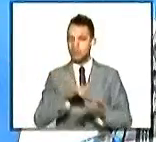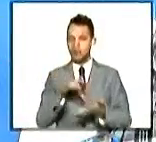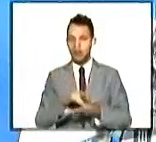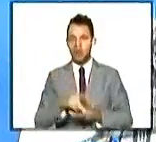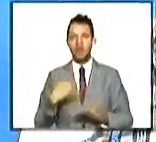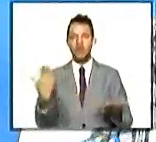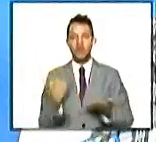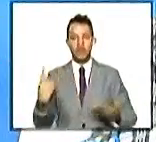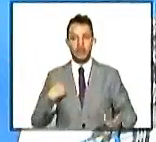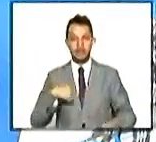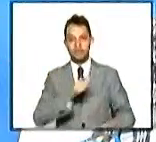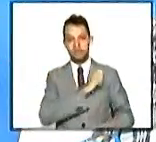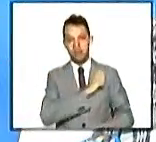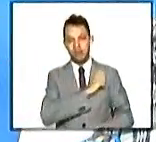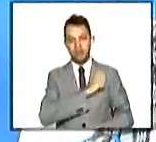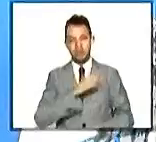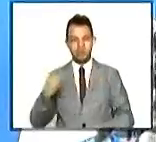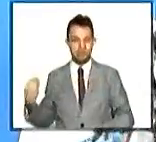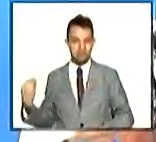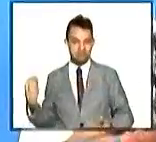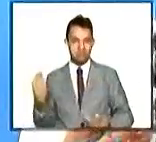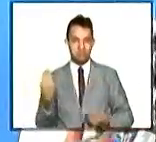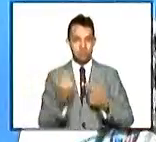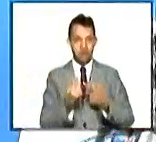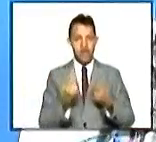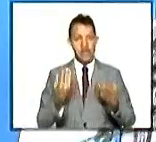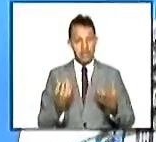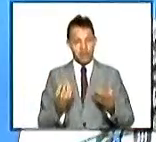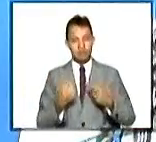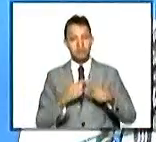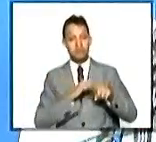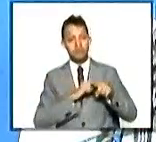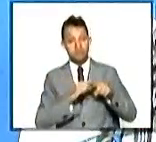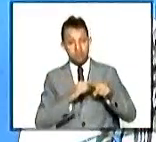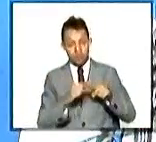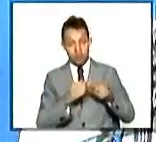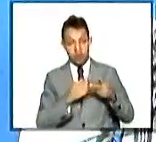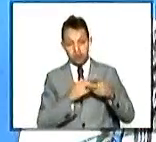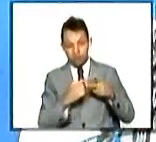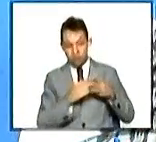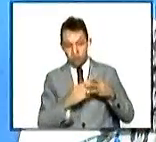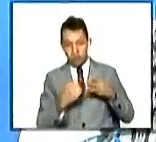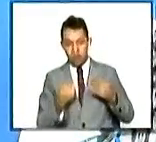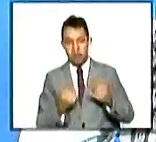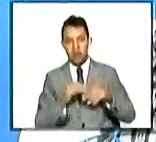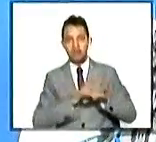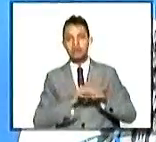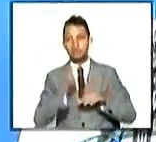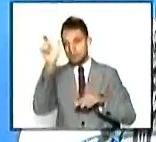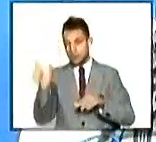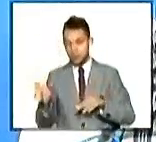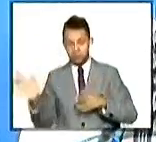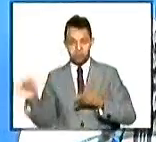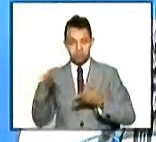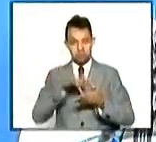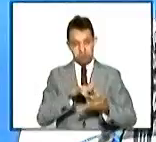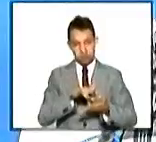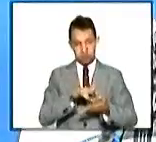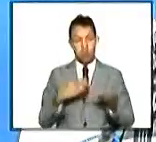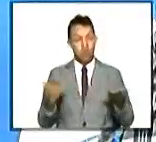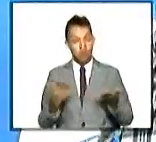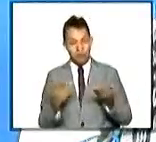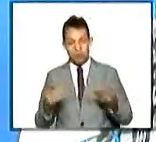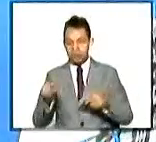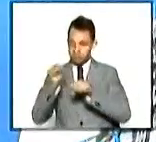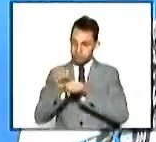España. Y queremos ambientar un poquito precisamente teniéndolo, porque es una persona muy valiosa, ustedes se han dado